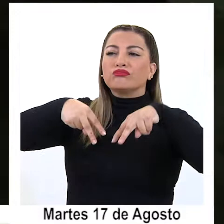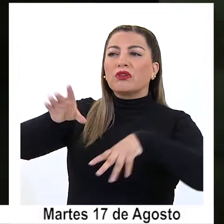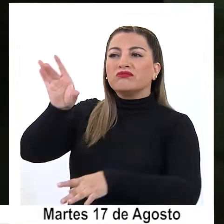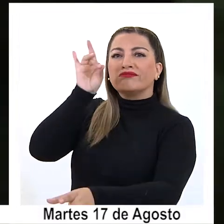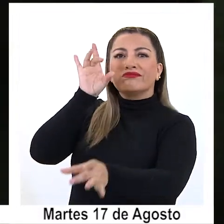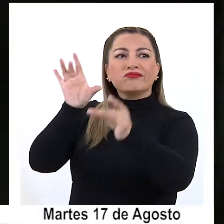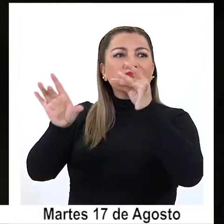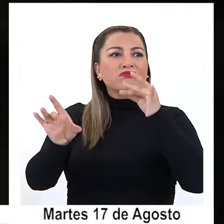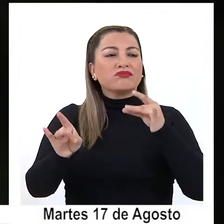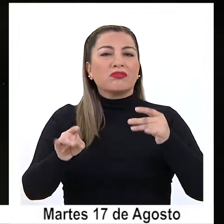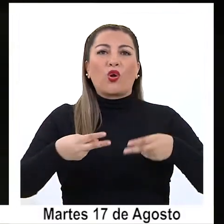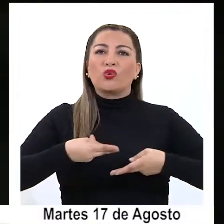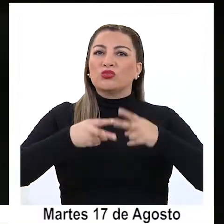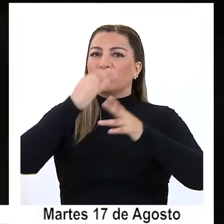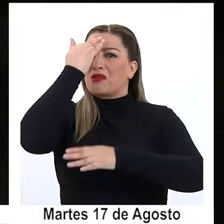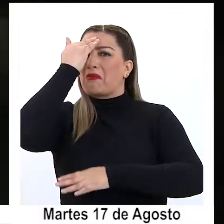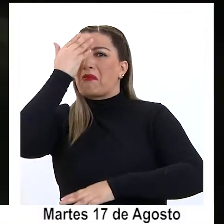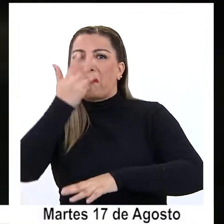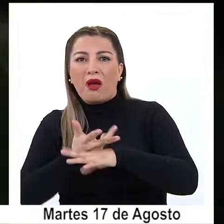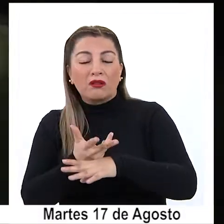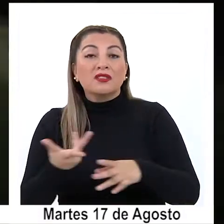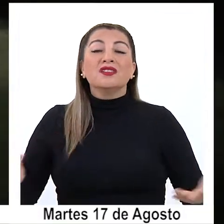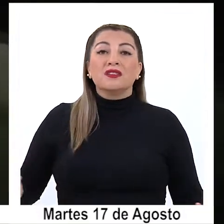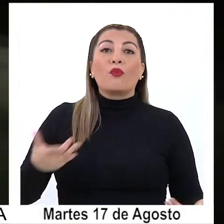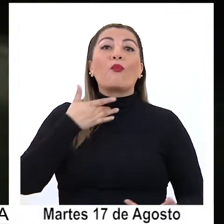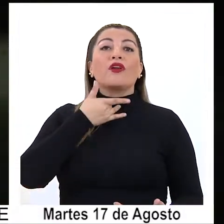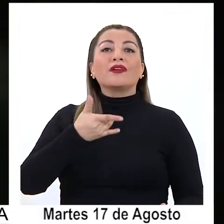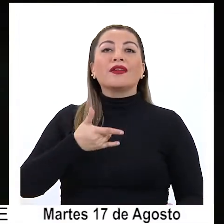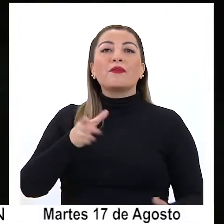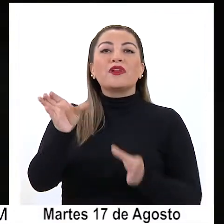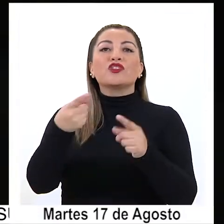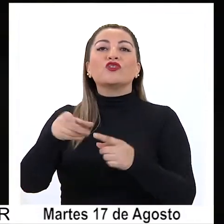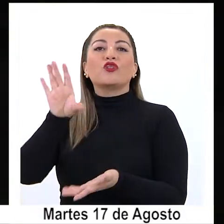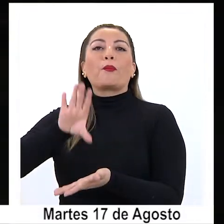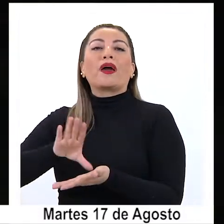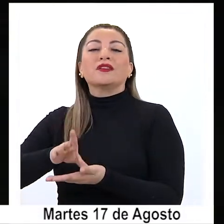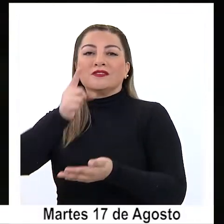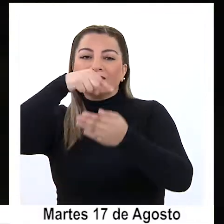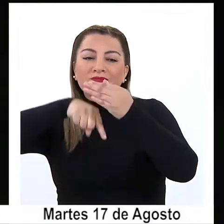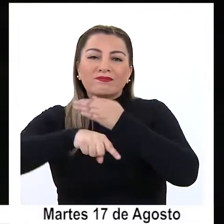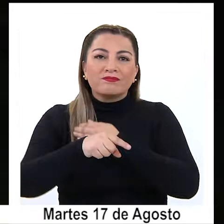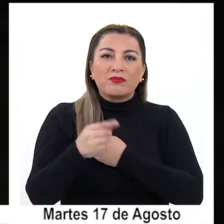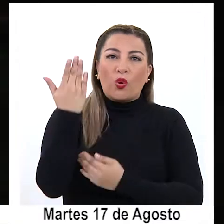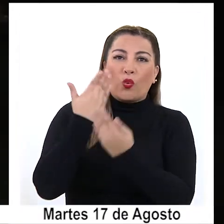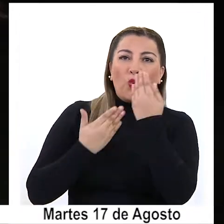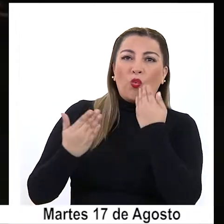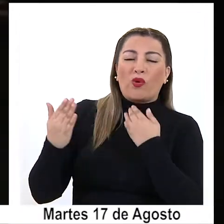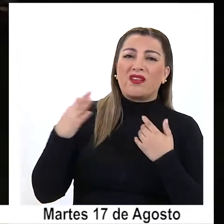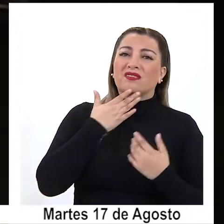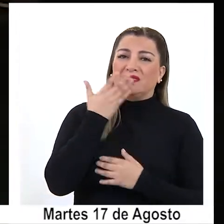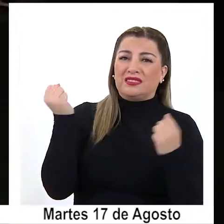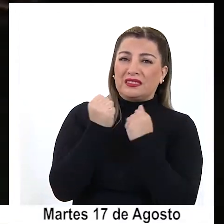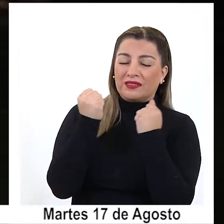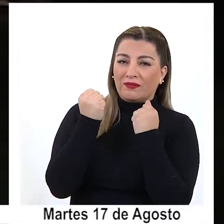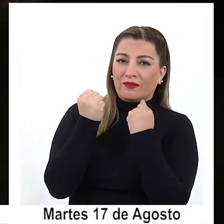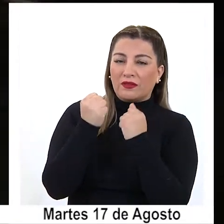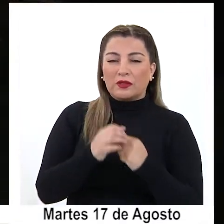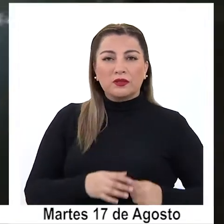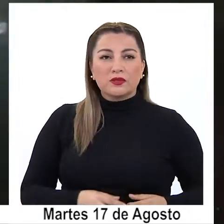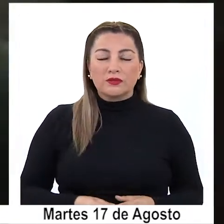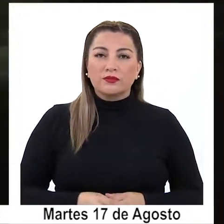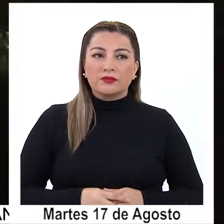constatando obras en mal estado debido a que han sido utilizadas por migrantes para protegerse de las inclemencias del